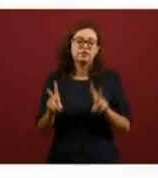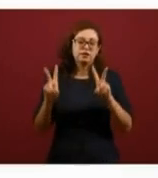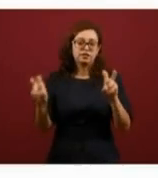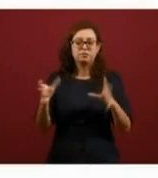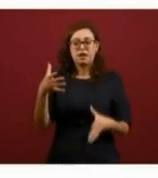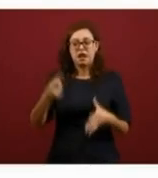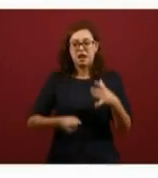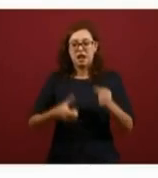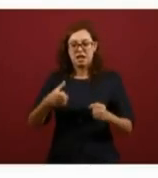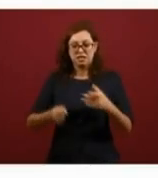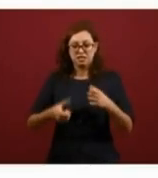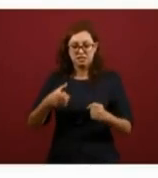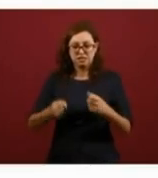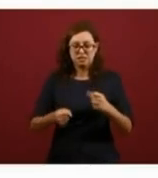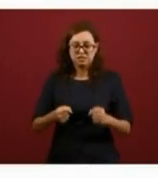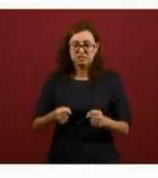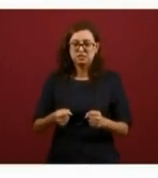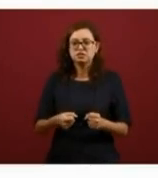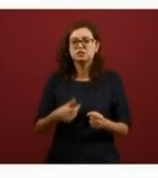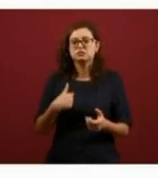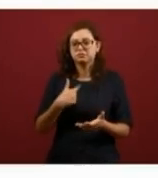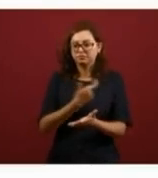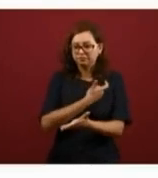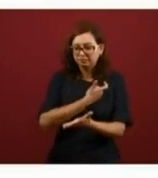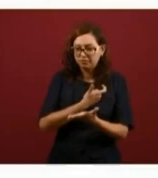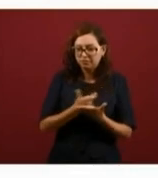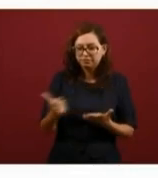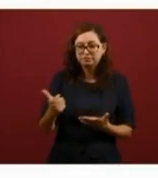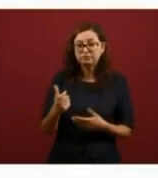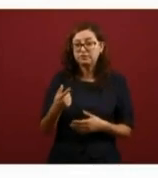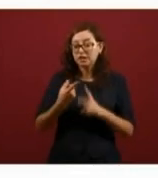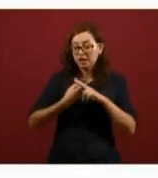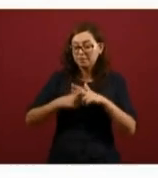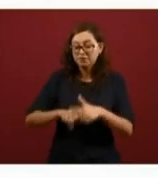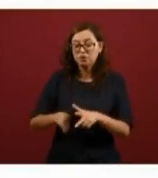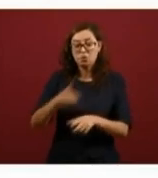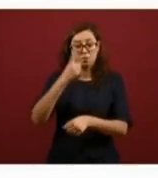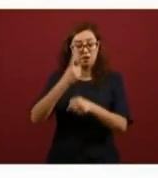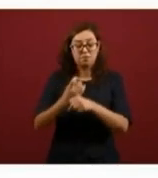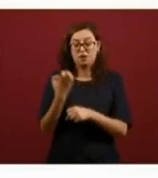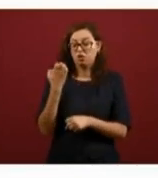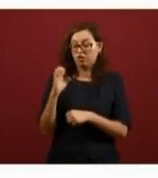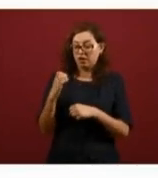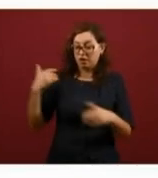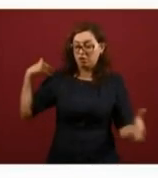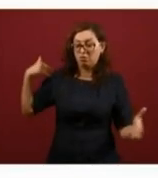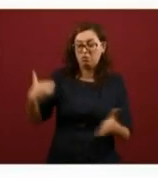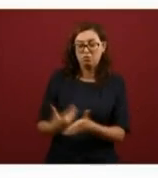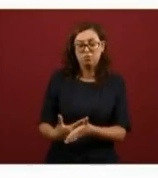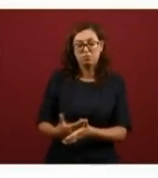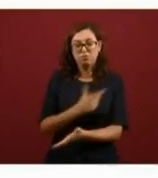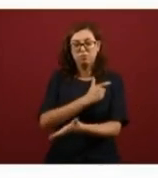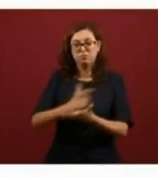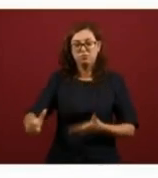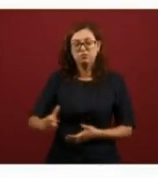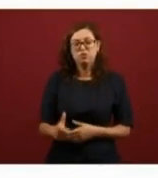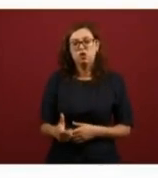fresca. Ahí el precio que se está aplicando desde el día 1 de enero de este año es el